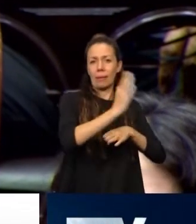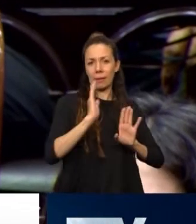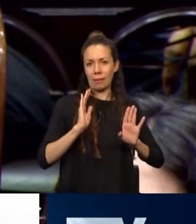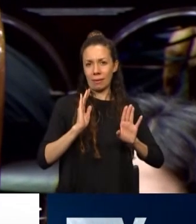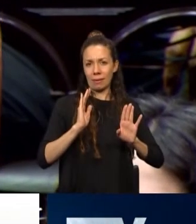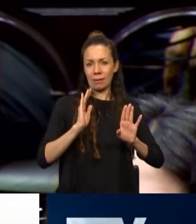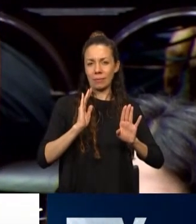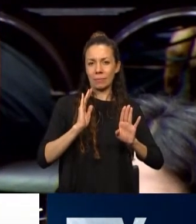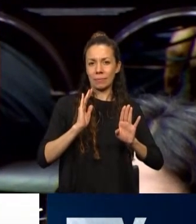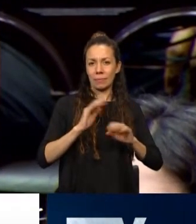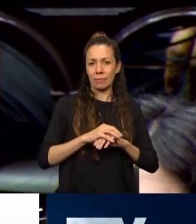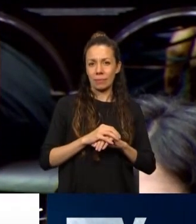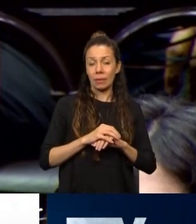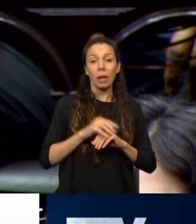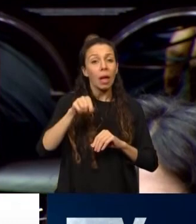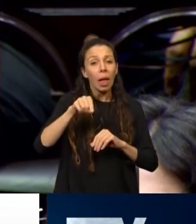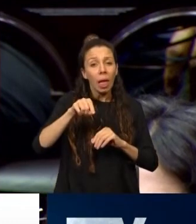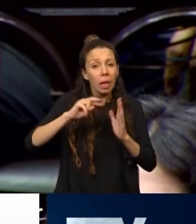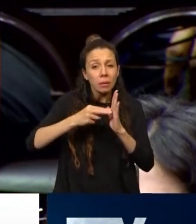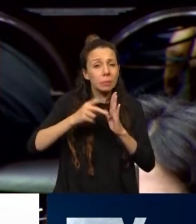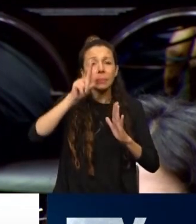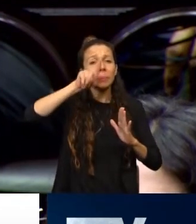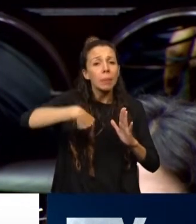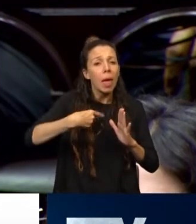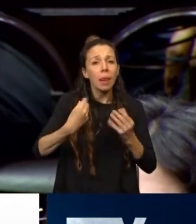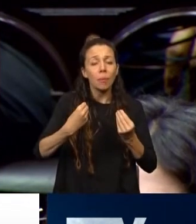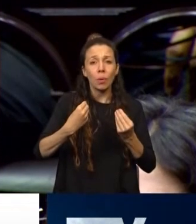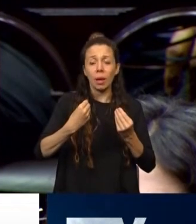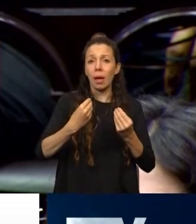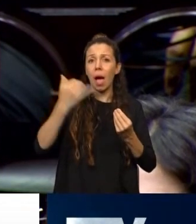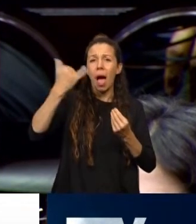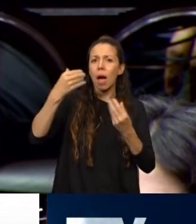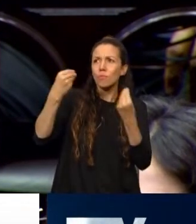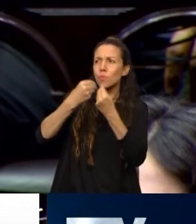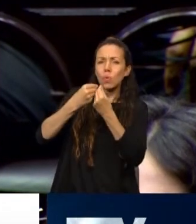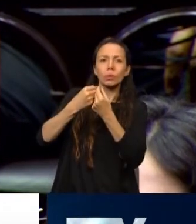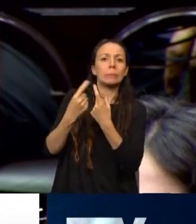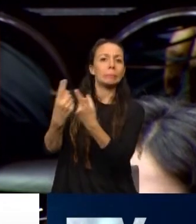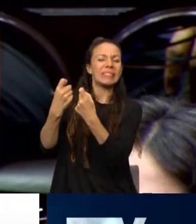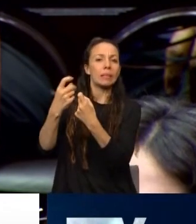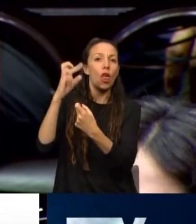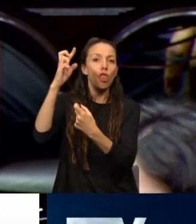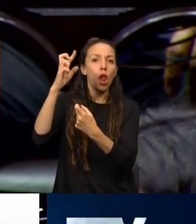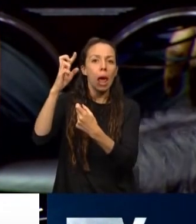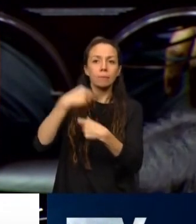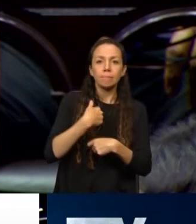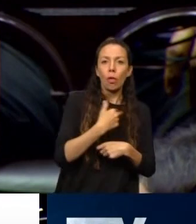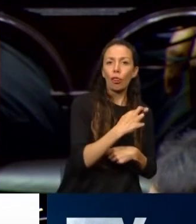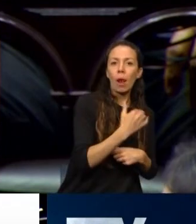de pagos se da cuando vos tenés mucho más que demandan dólares de los dólares que tenés para ofrecer.